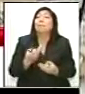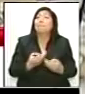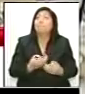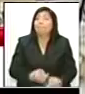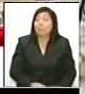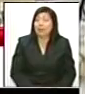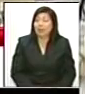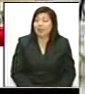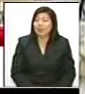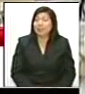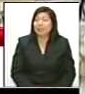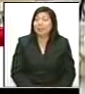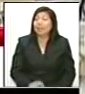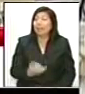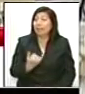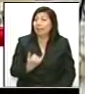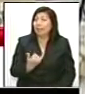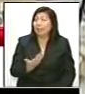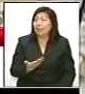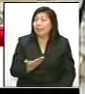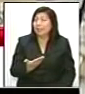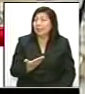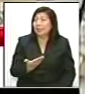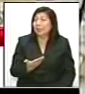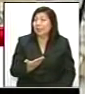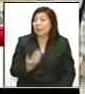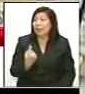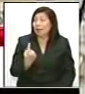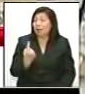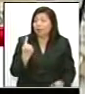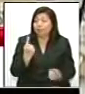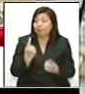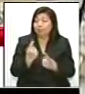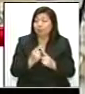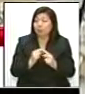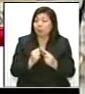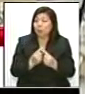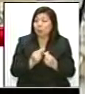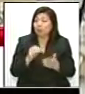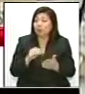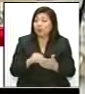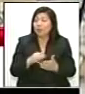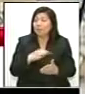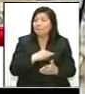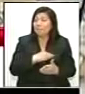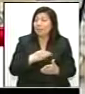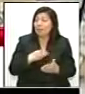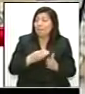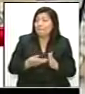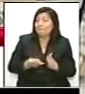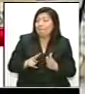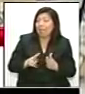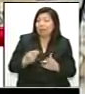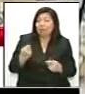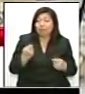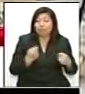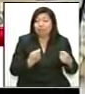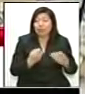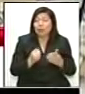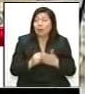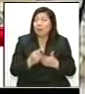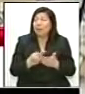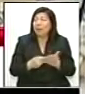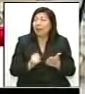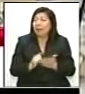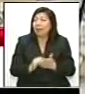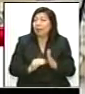presupuestal. Y desde ese punto de vista, uno de los retos del sector que ha planteado el señor ministro es incrementar la asignación del presupuesto con la